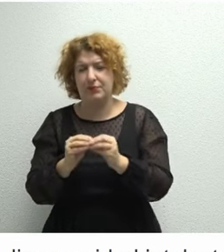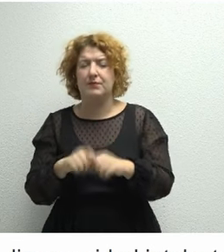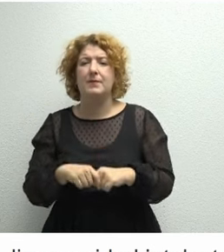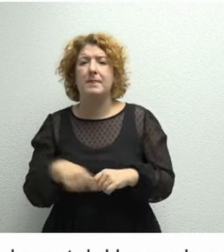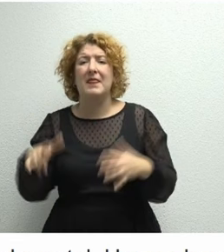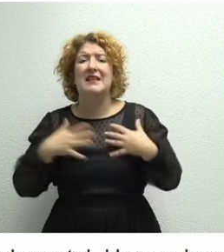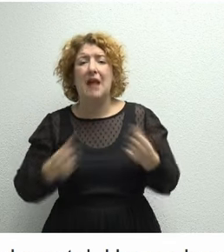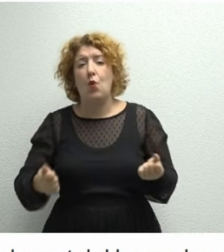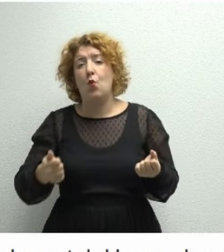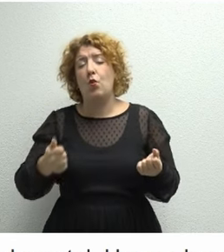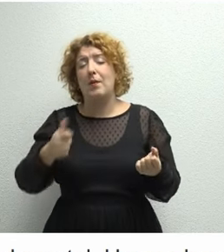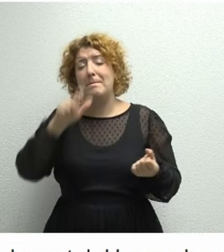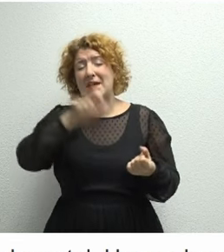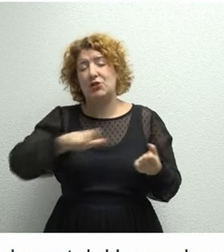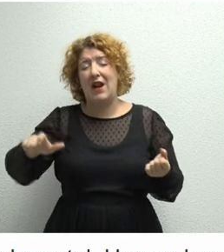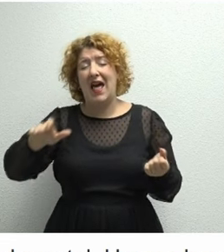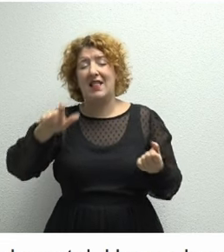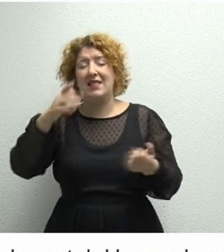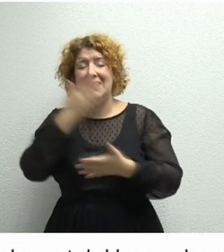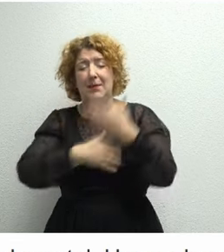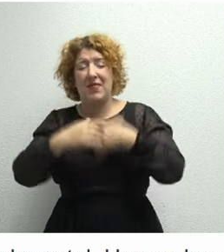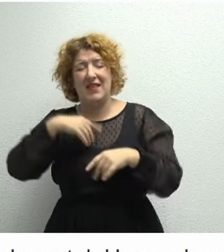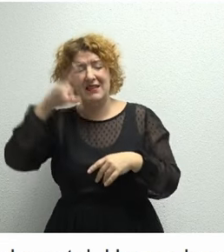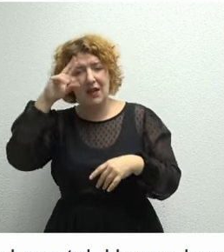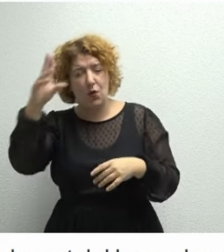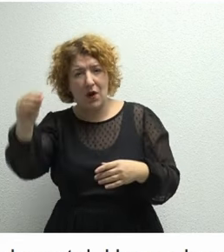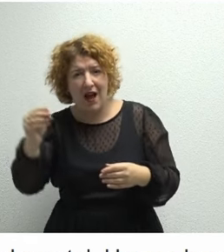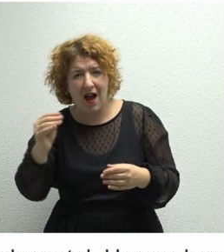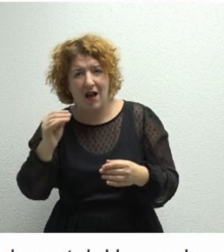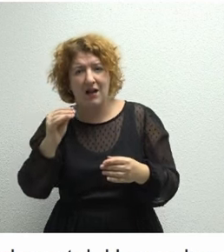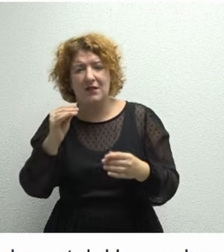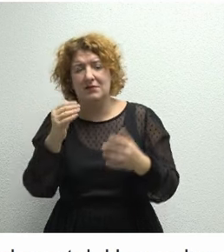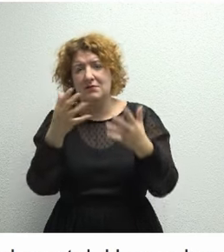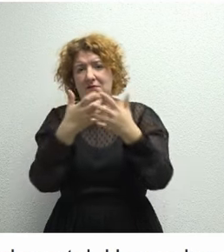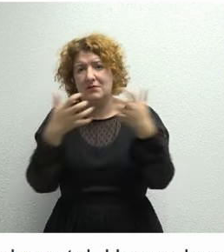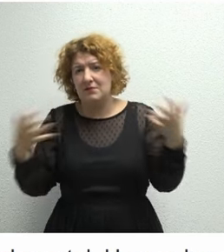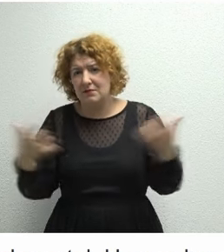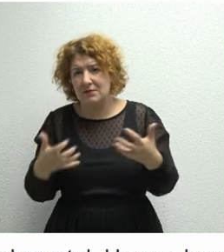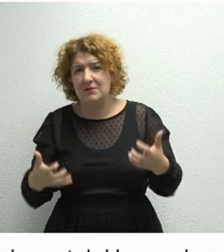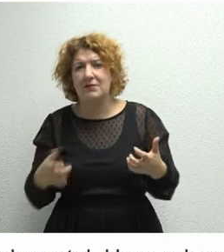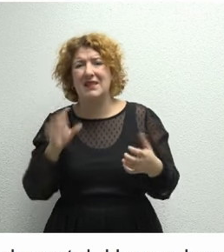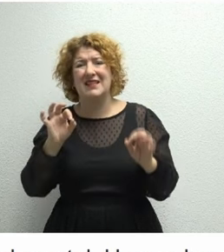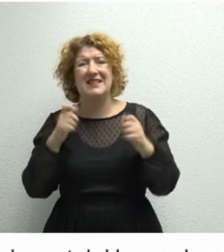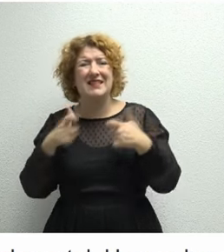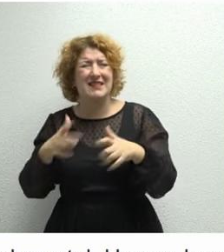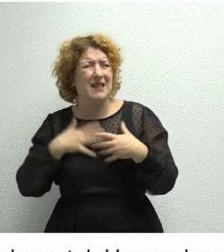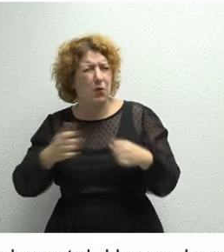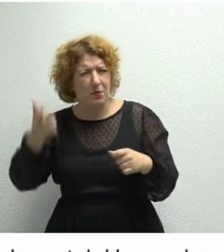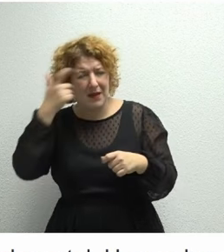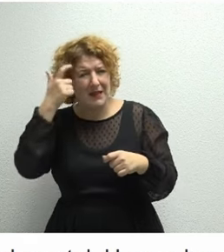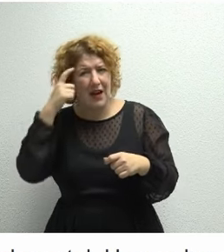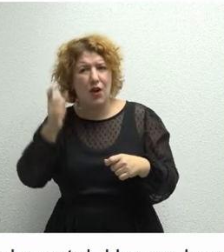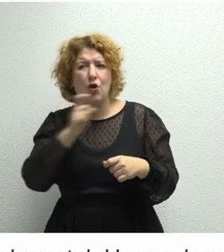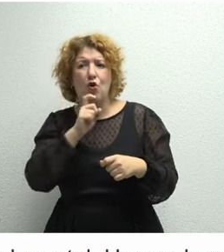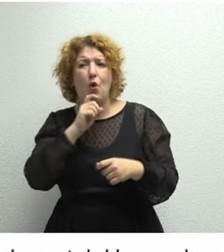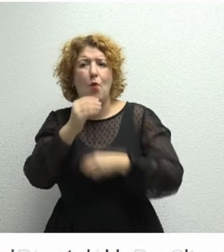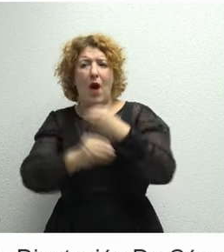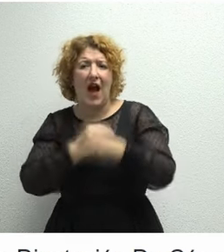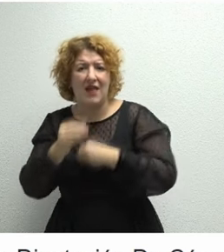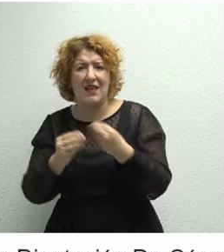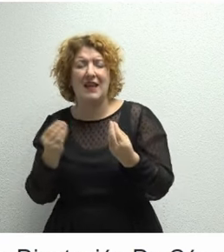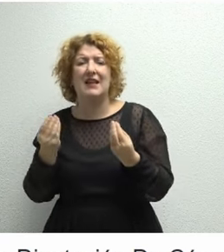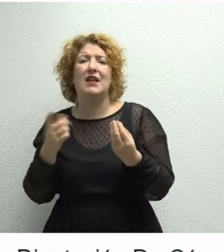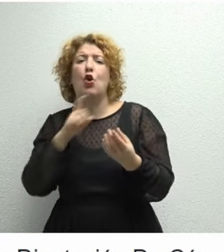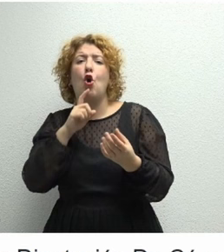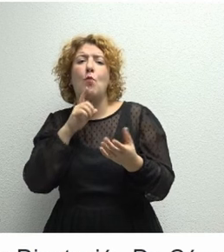discapacidad intelectual recoge desde la explicación hay un apartado específico de Salud Mental incluso Cómo tratarlo y la intervención que se